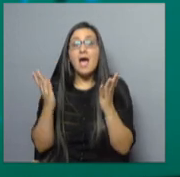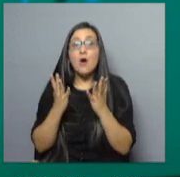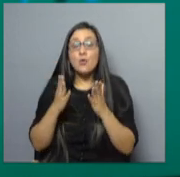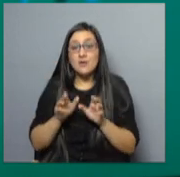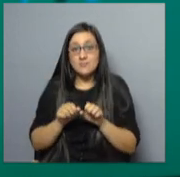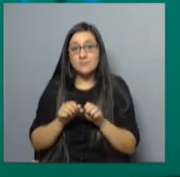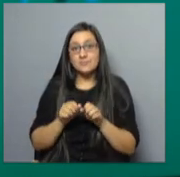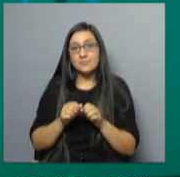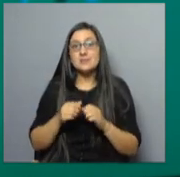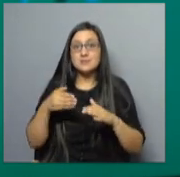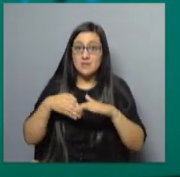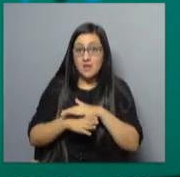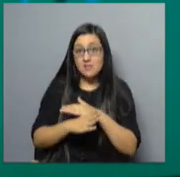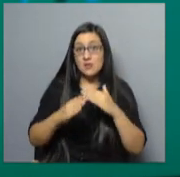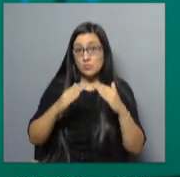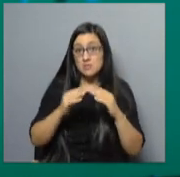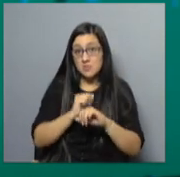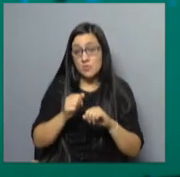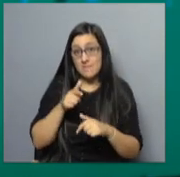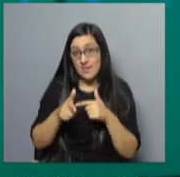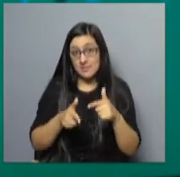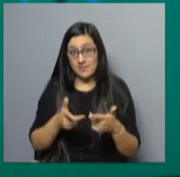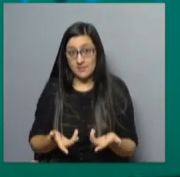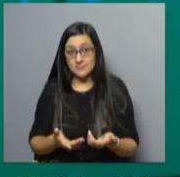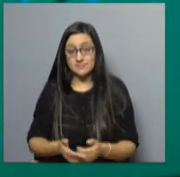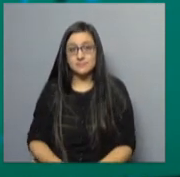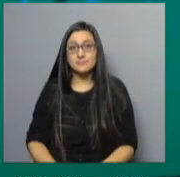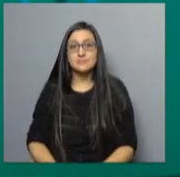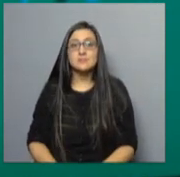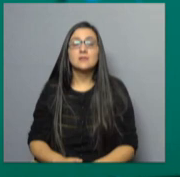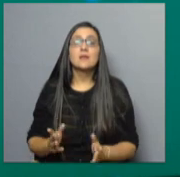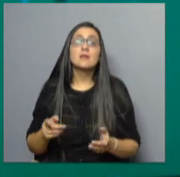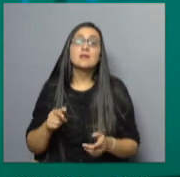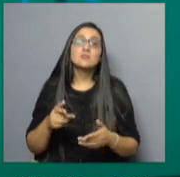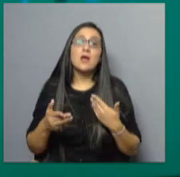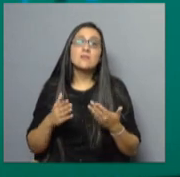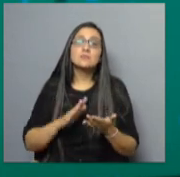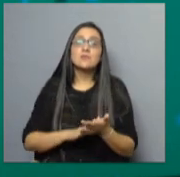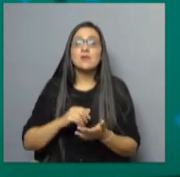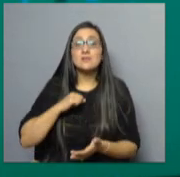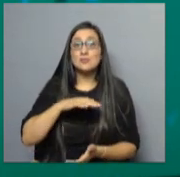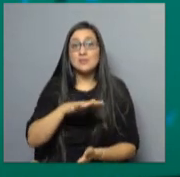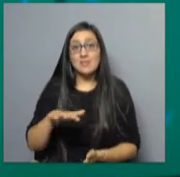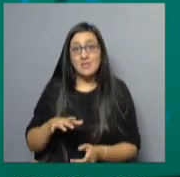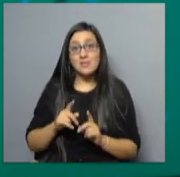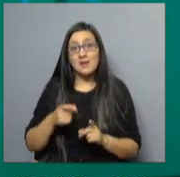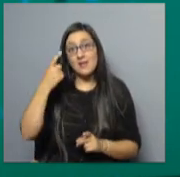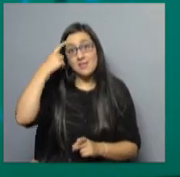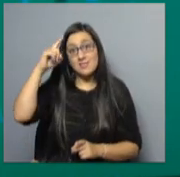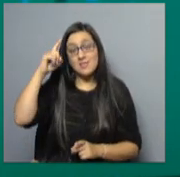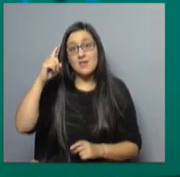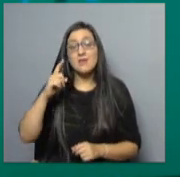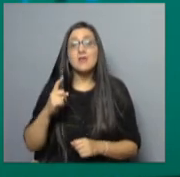vida da cuenta también de la sociedad cuenta implícitamente de la sociedad en la cual se estamos tramitando esta idea de la